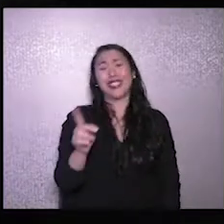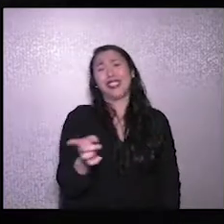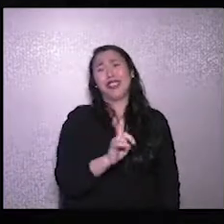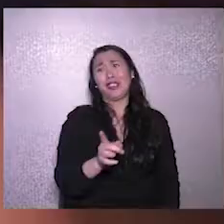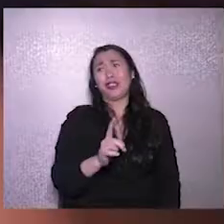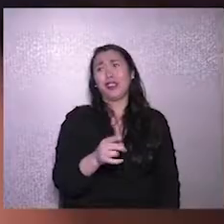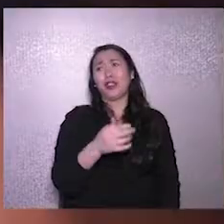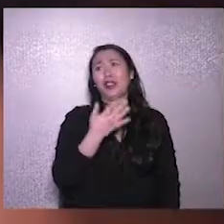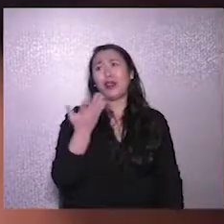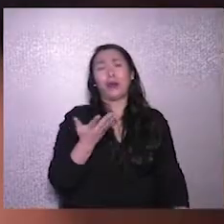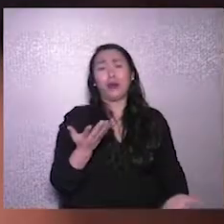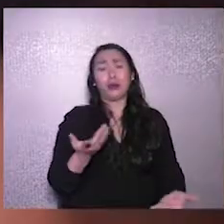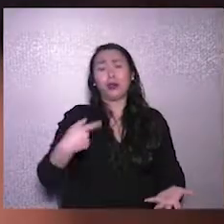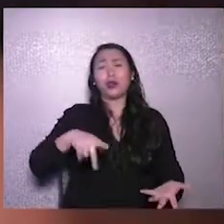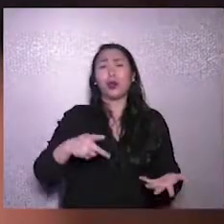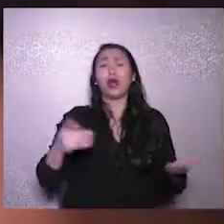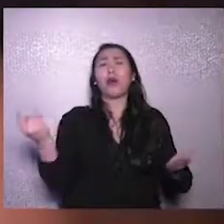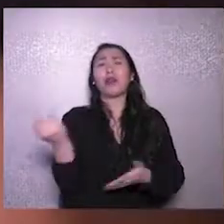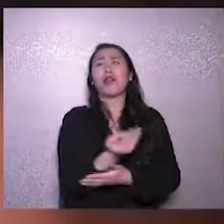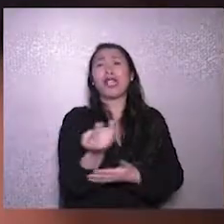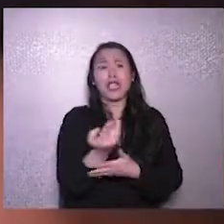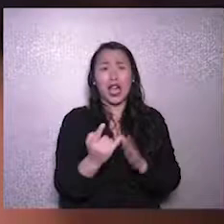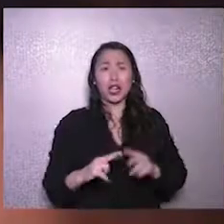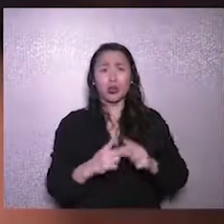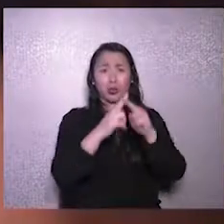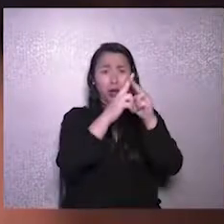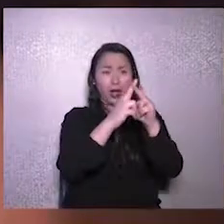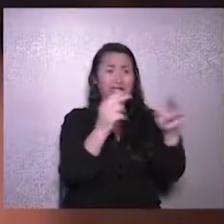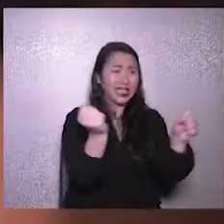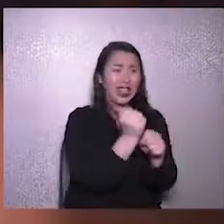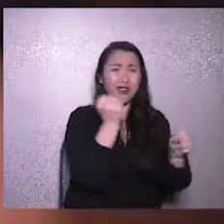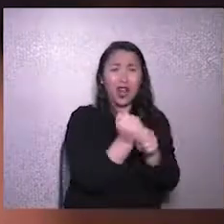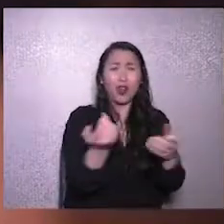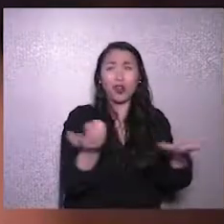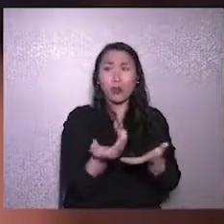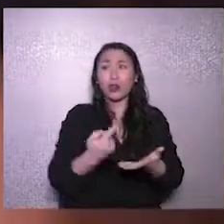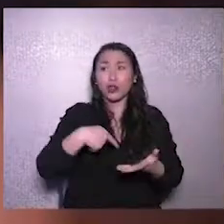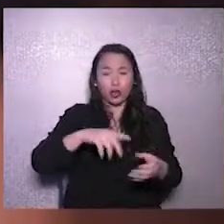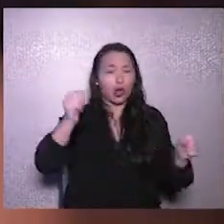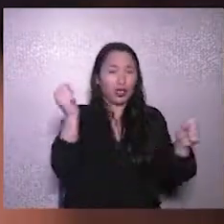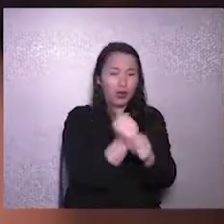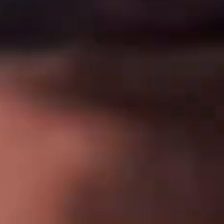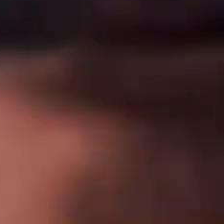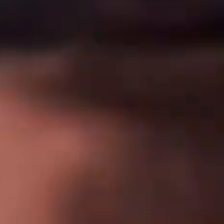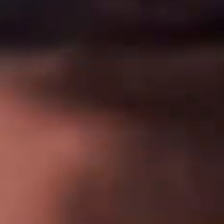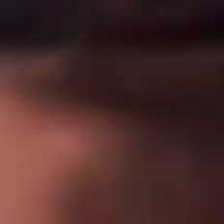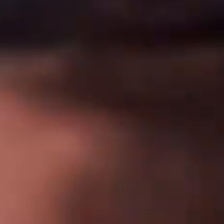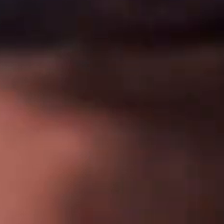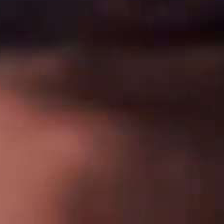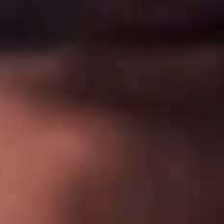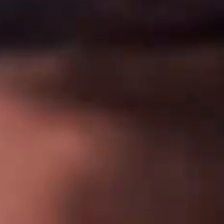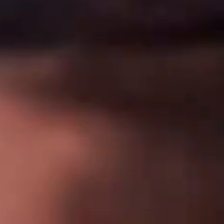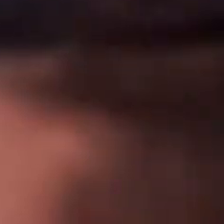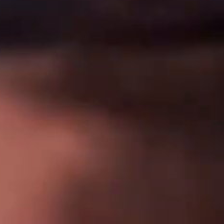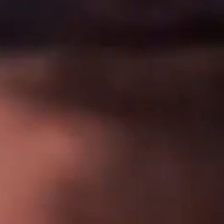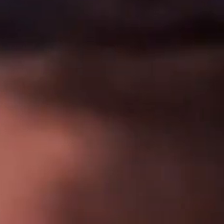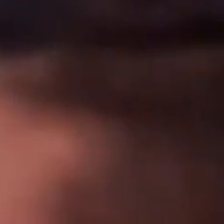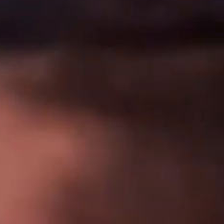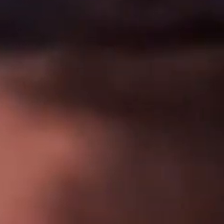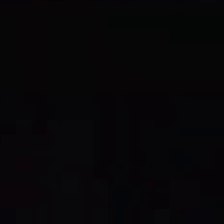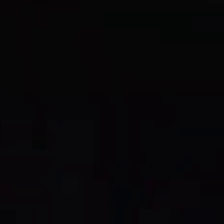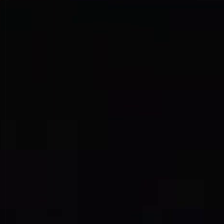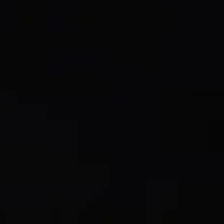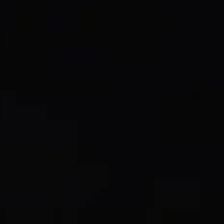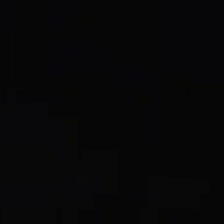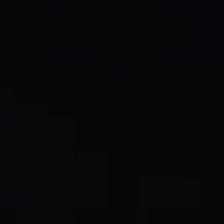tenemos estructurado nuestras universidades y es como tenemos estructurado nuestro empleo. Si la gente la empleamos para ser médico, para ser ingeniero. Si el médico sale a conversar con el